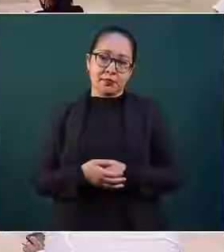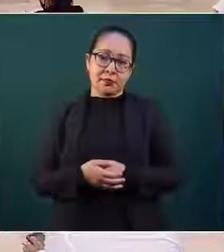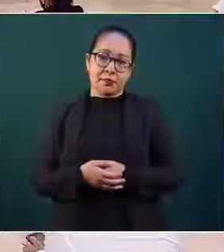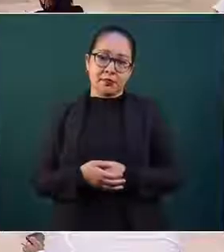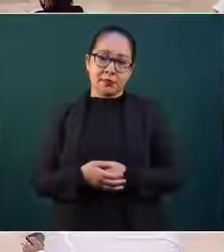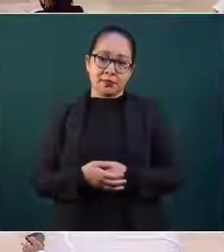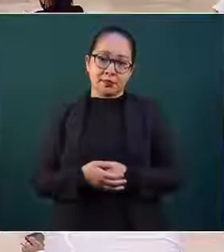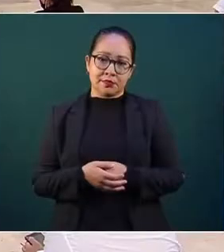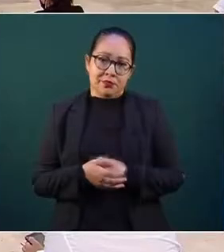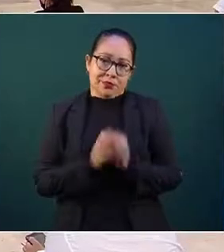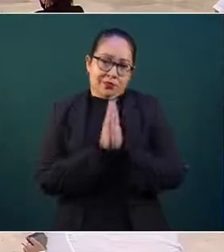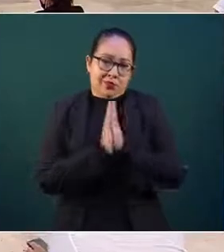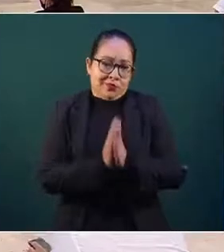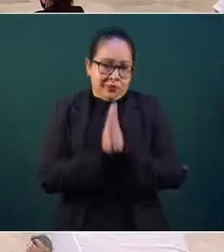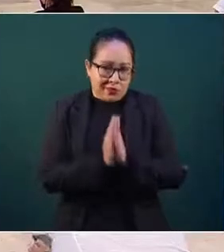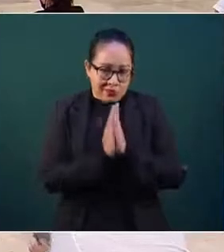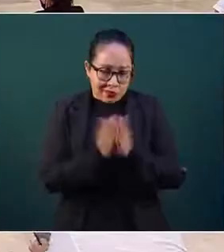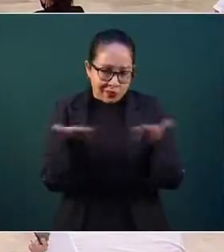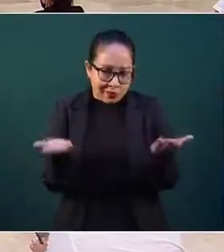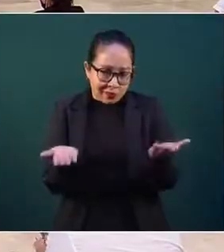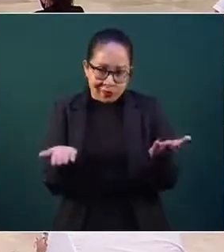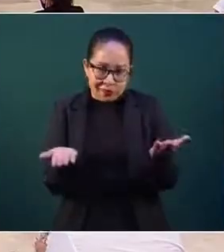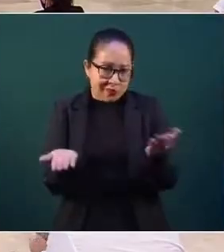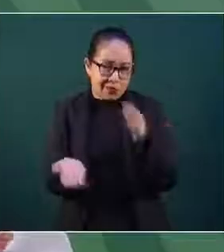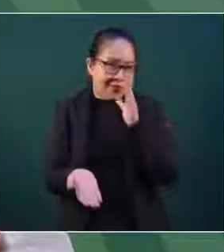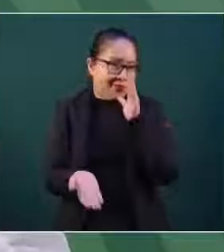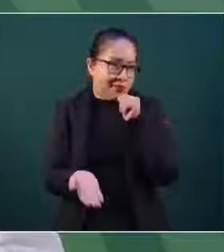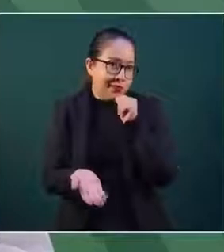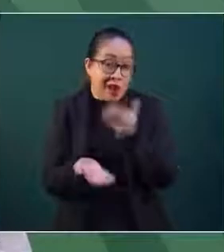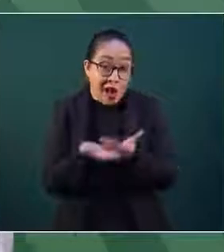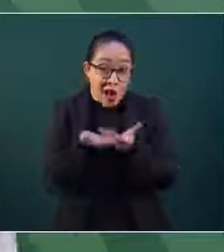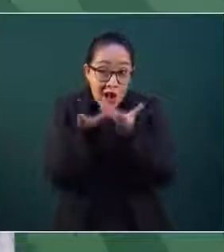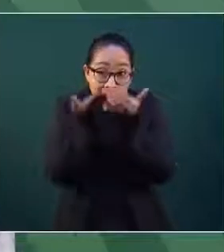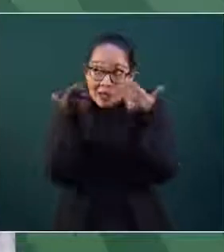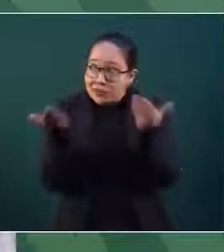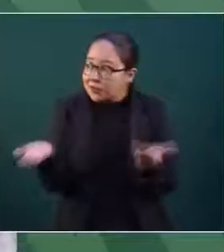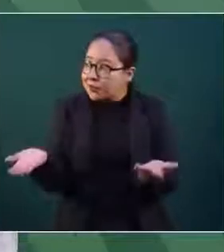es concebible que en estos tiempos